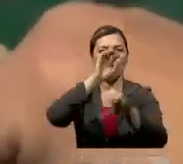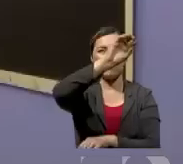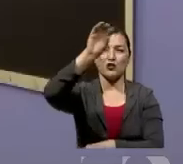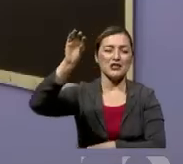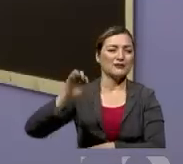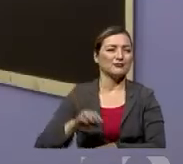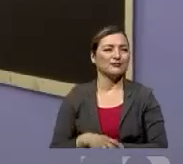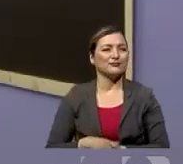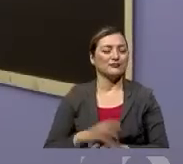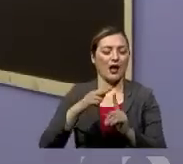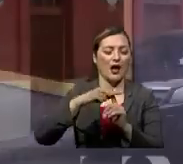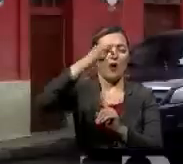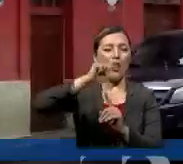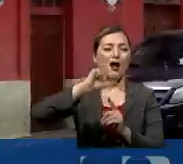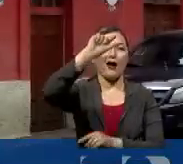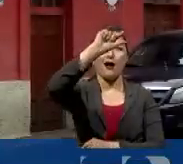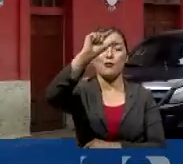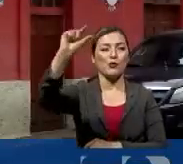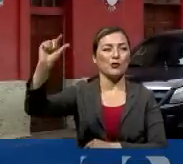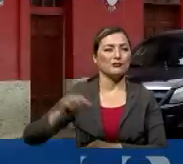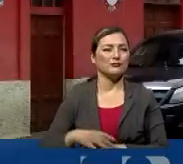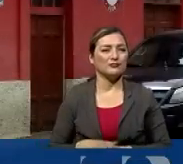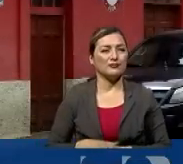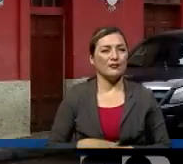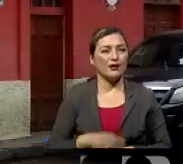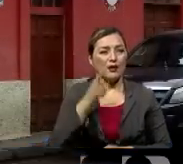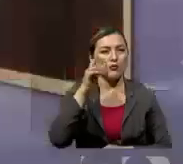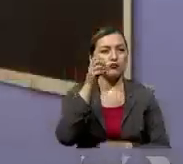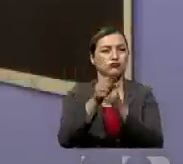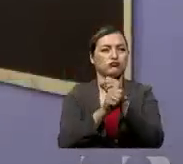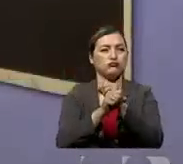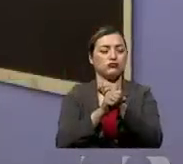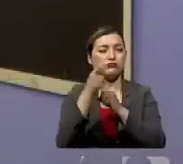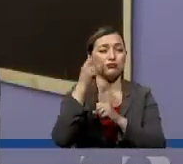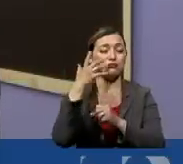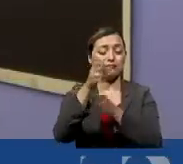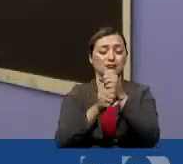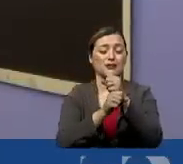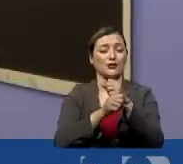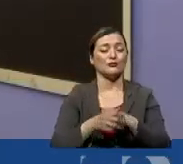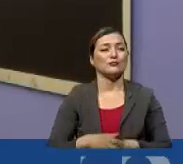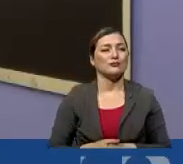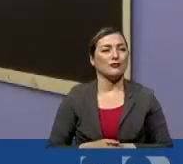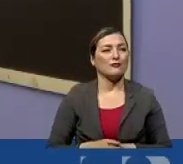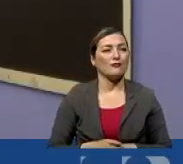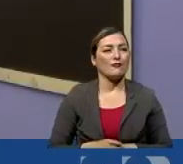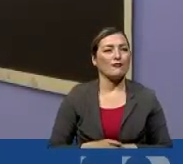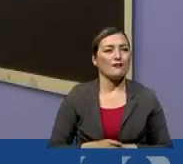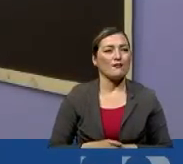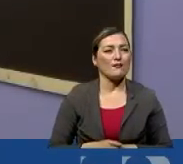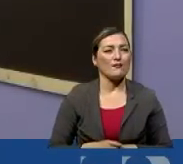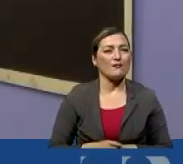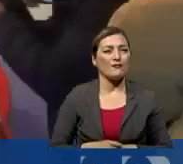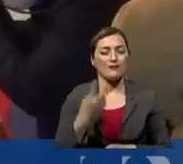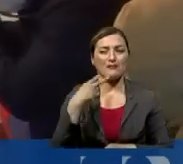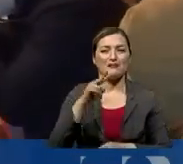tapillas. Y la construcción misma, que tiene también muchos años, y esto se complementa con todos los productos que hemos podido observar